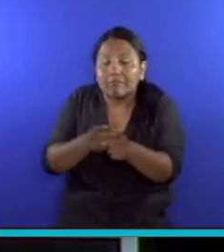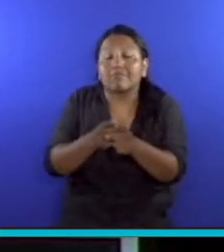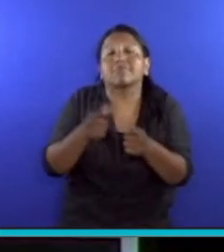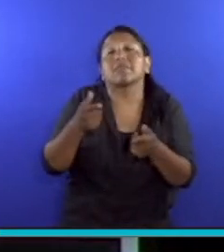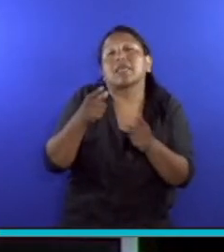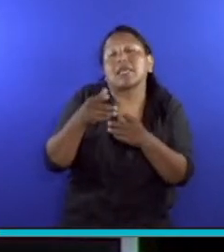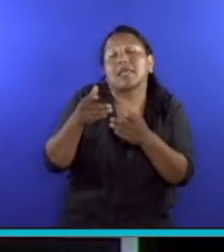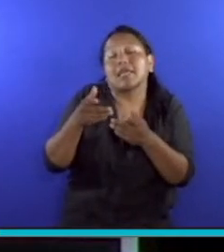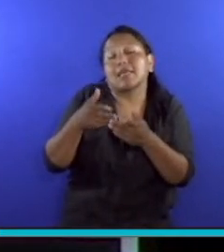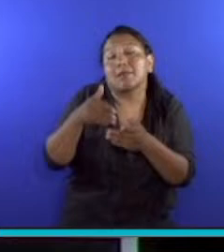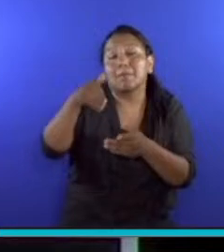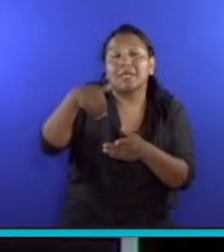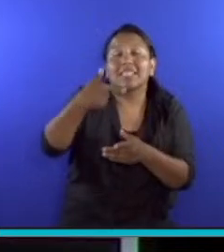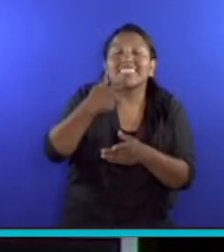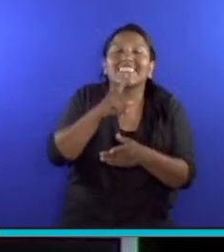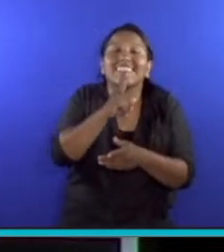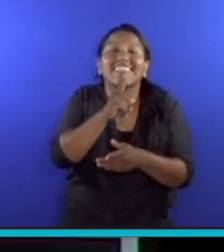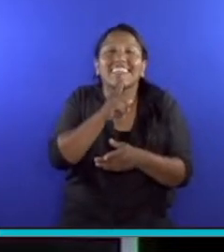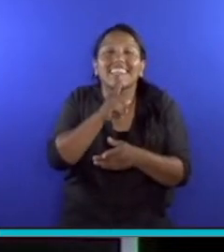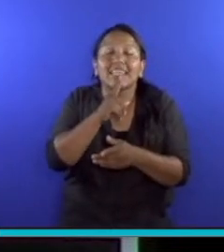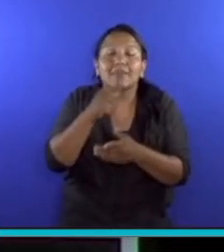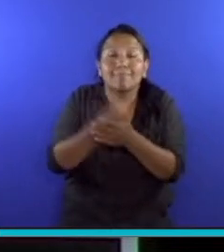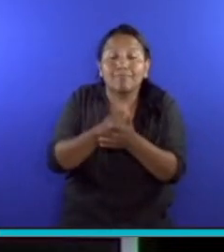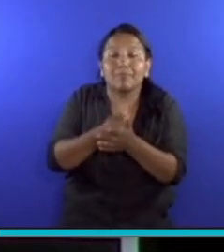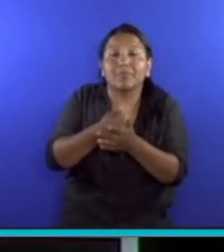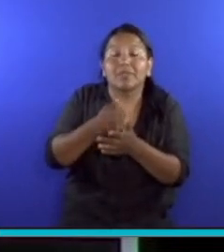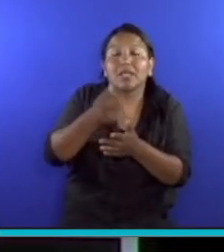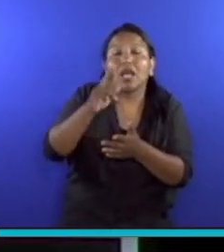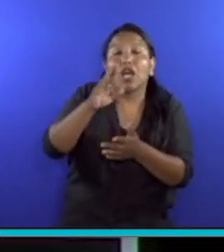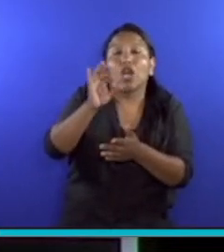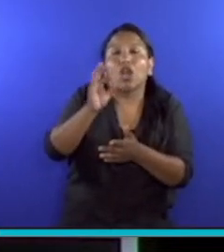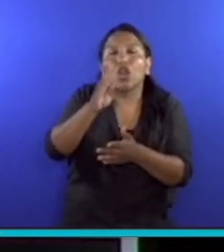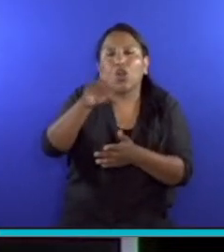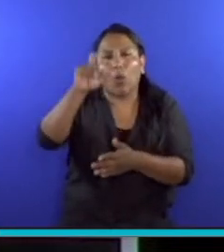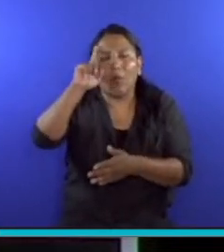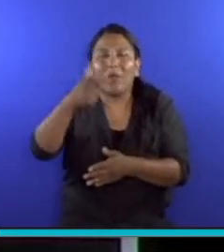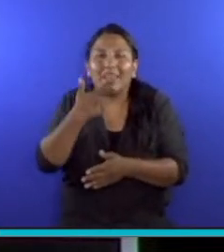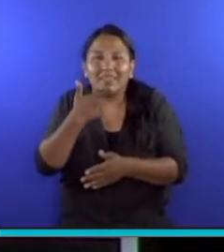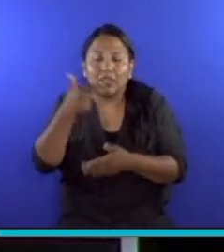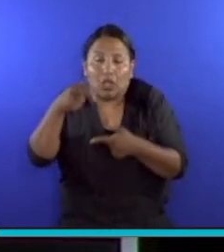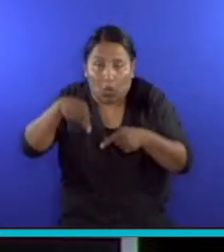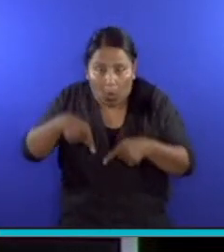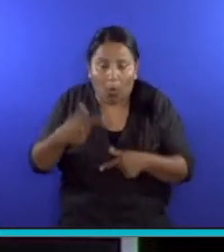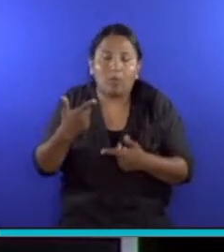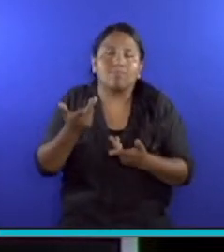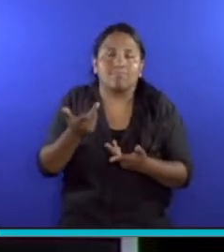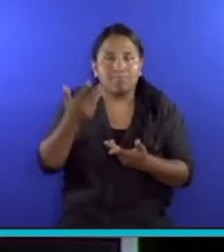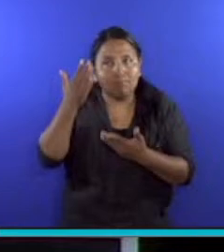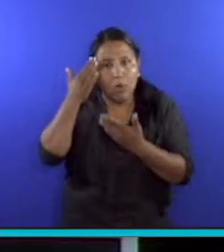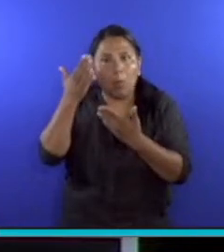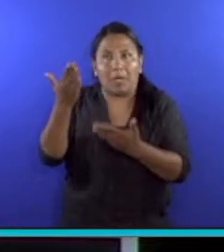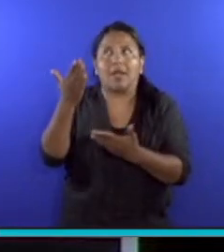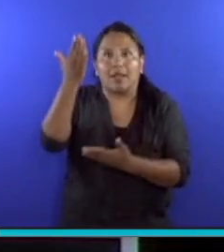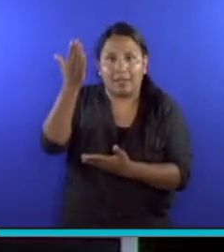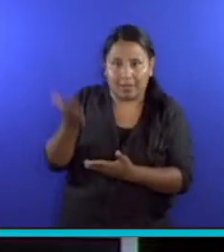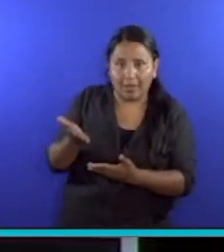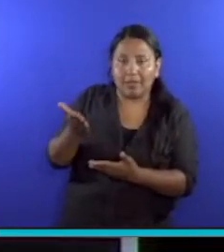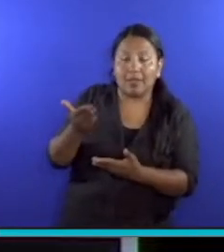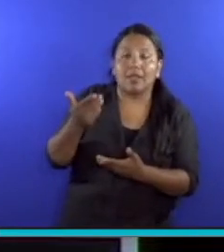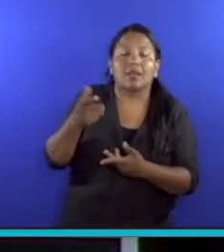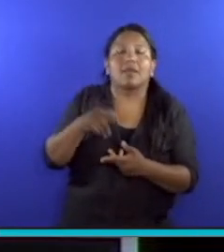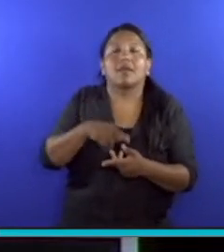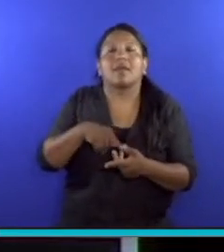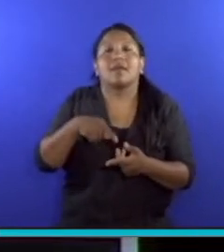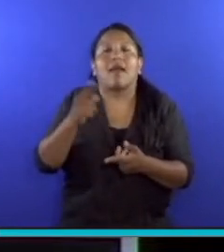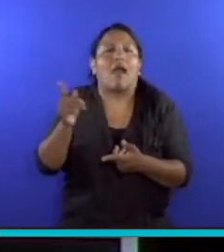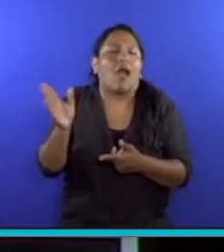PST, César Robles, a quien hoy también le queremos rendir un homenaje, así como a